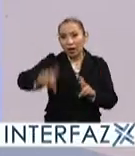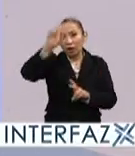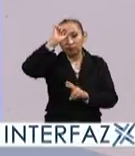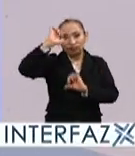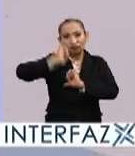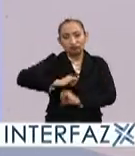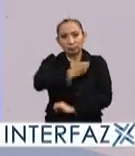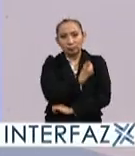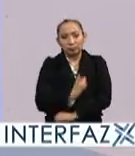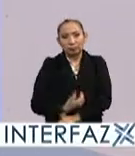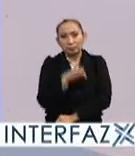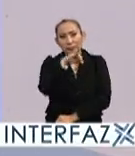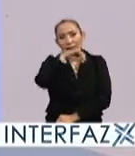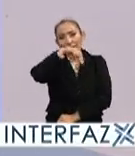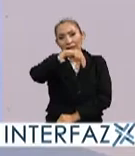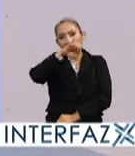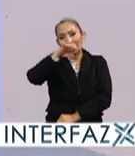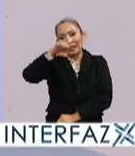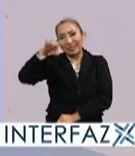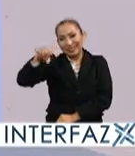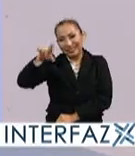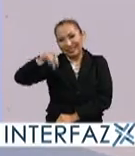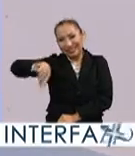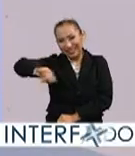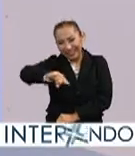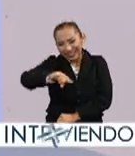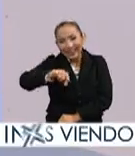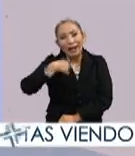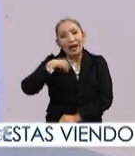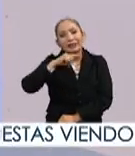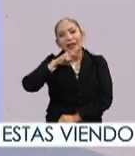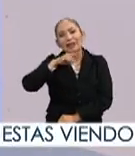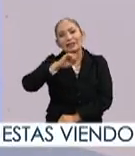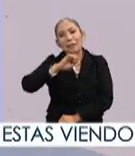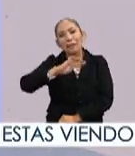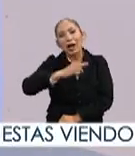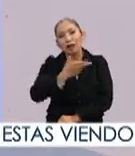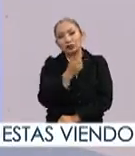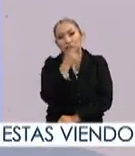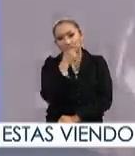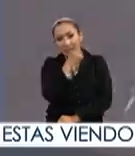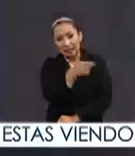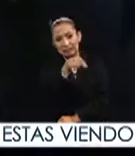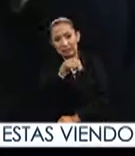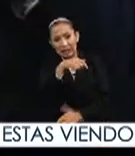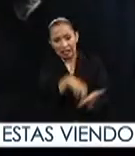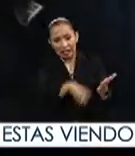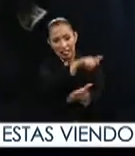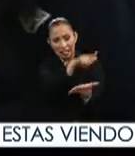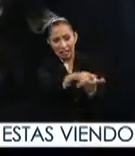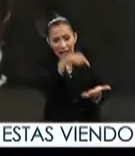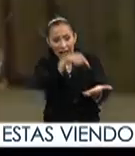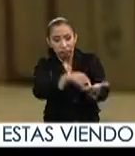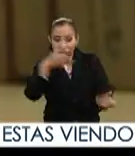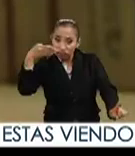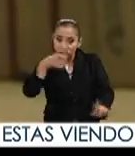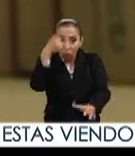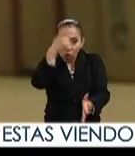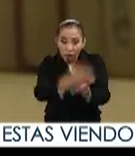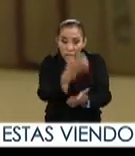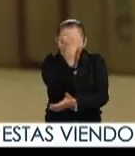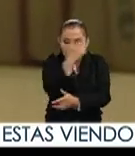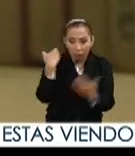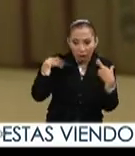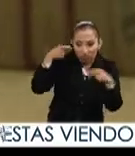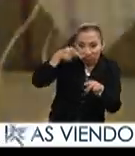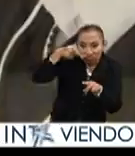consejera presidenta del Instituto Nacional para la Evaluación de la Educación, Teresa Bracho, aseguró que la reforma educativa no se centró únicamente en la